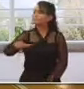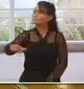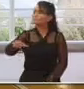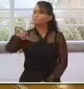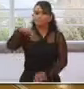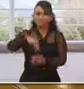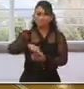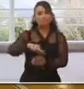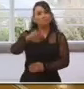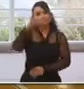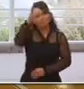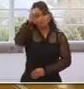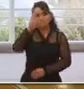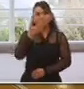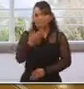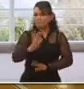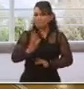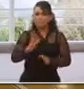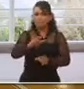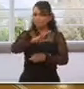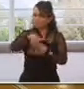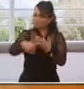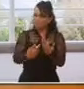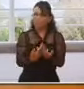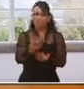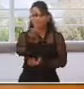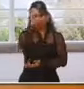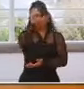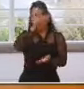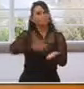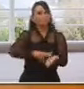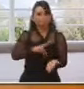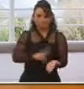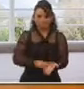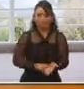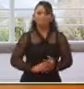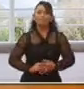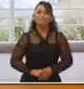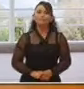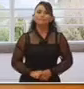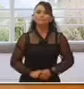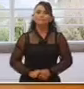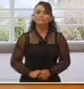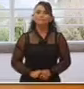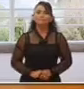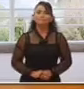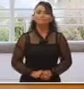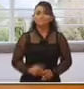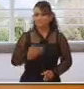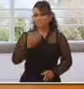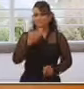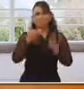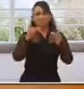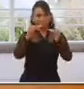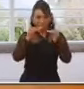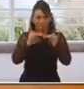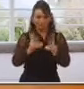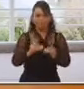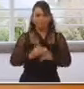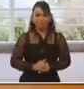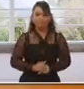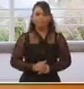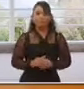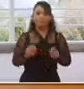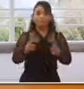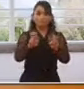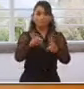16 votos a favor, por lo que se aprueba por unanimidad el acuerdo antes mencionado. Continuando con el desahogo del orden del día,